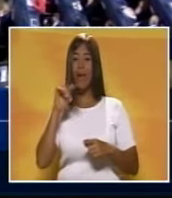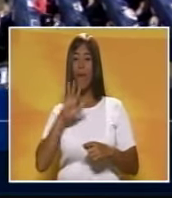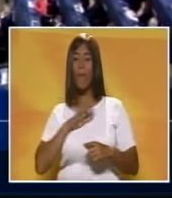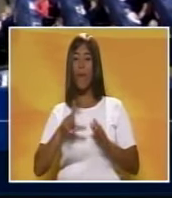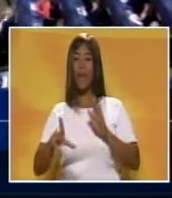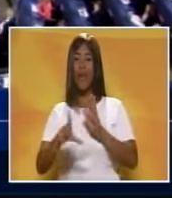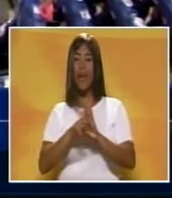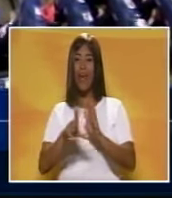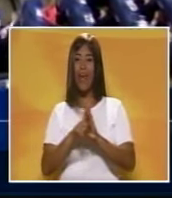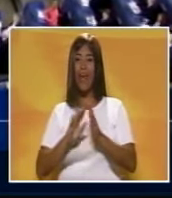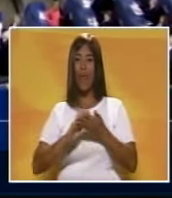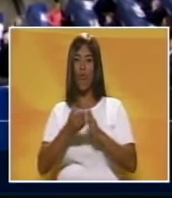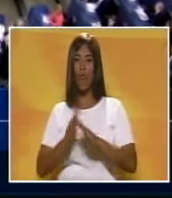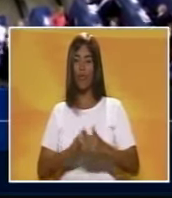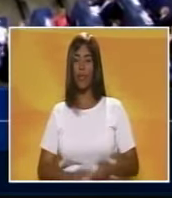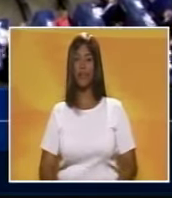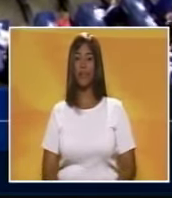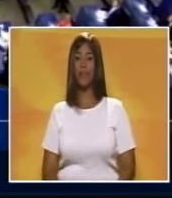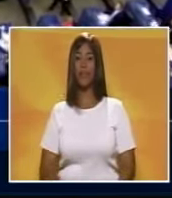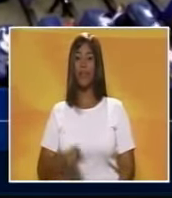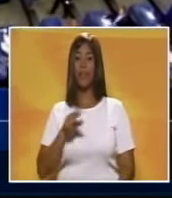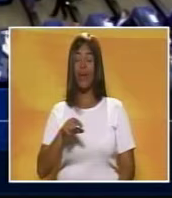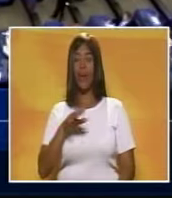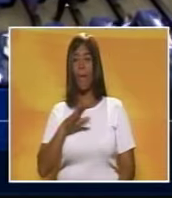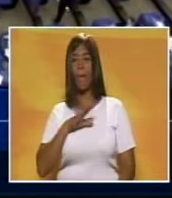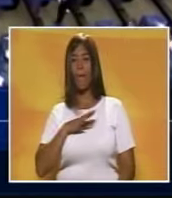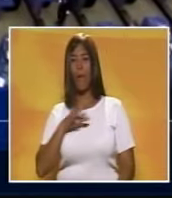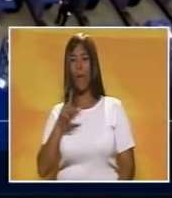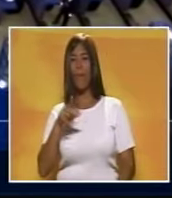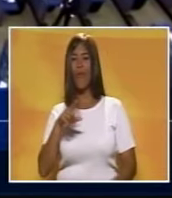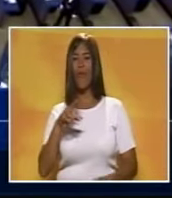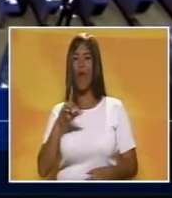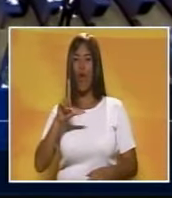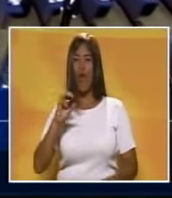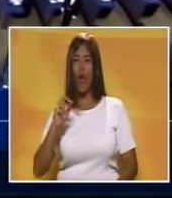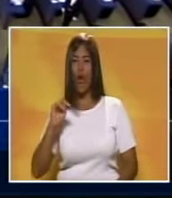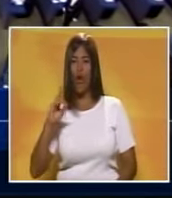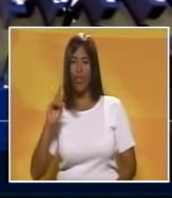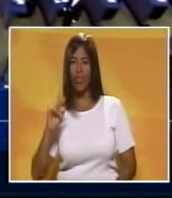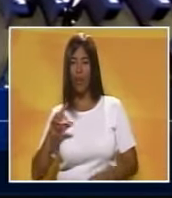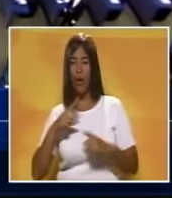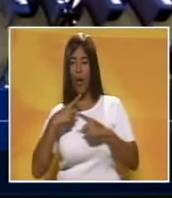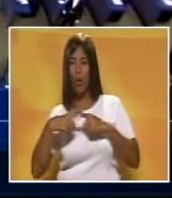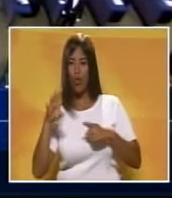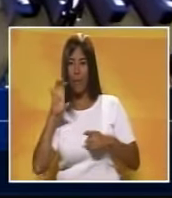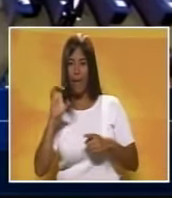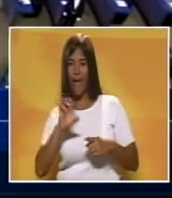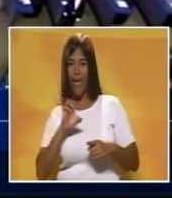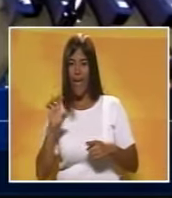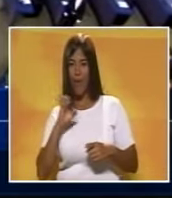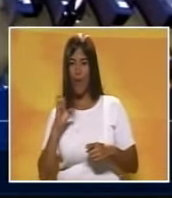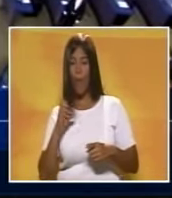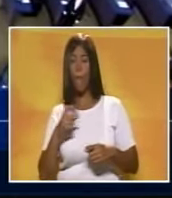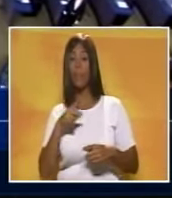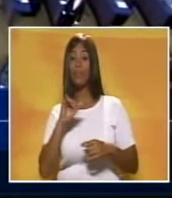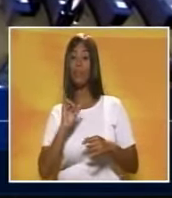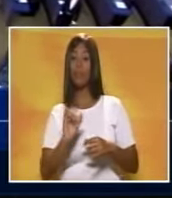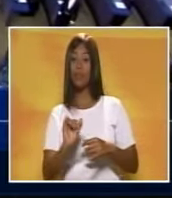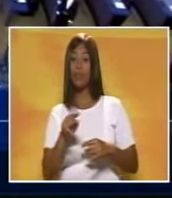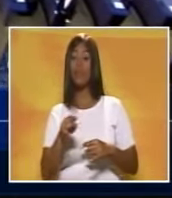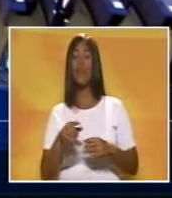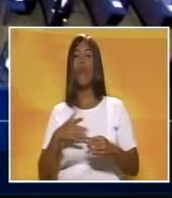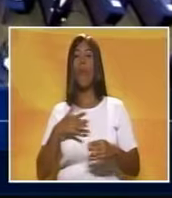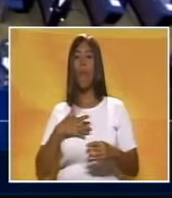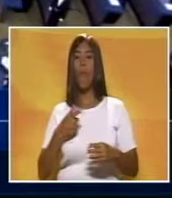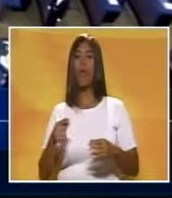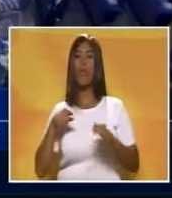ley del bloque comunitario. Siempre que Londres adopte una medida equivalente para los ciudadanos comunitarios, la reforma permite acceder sin